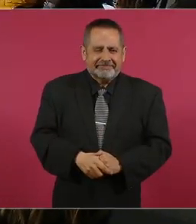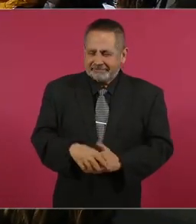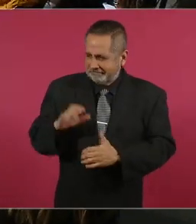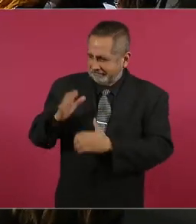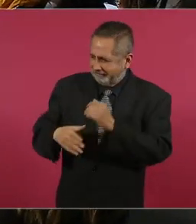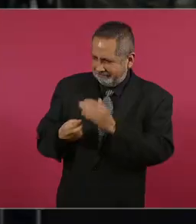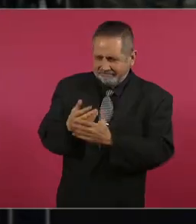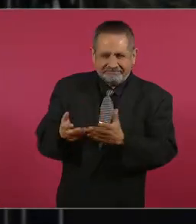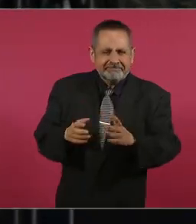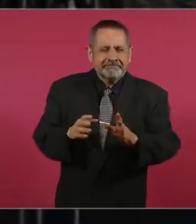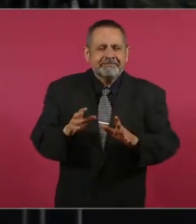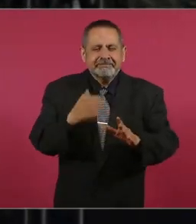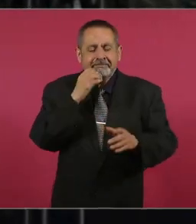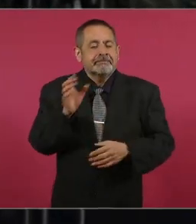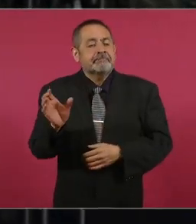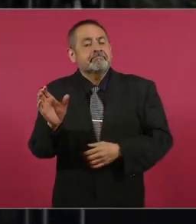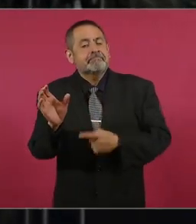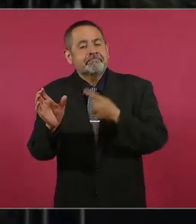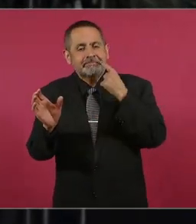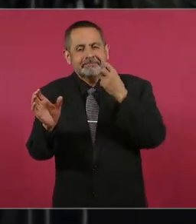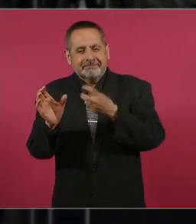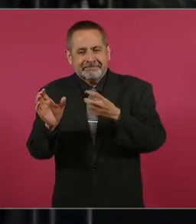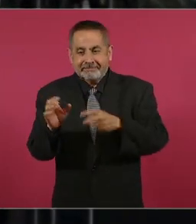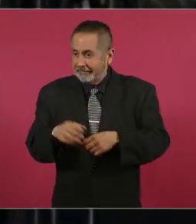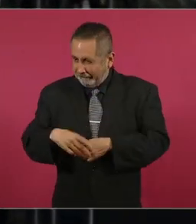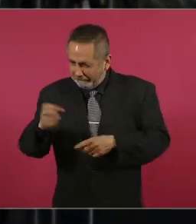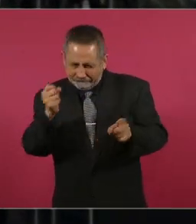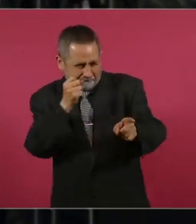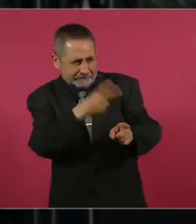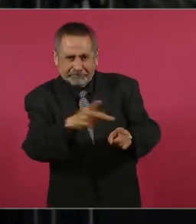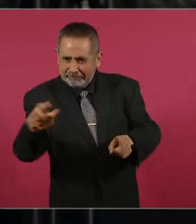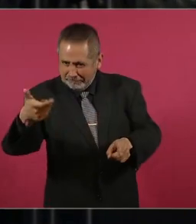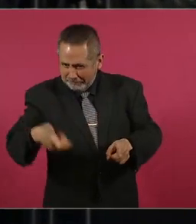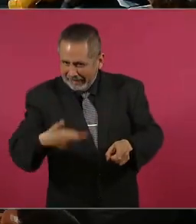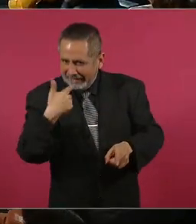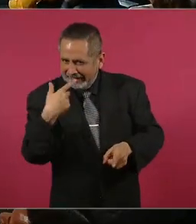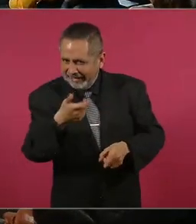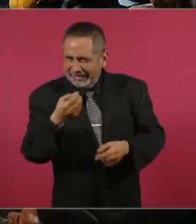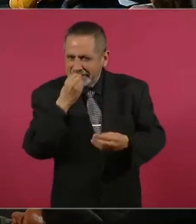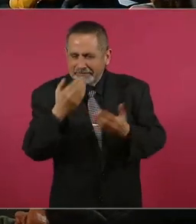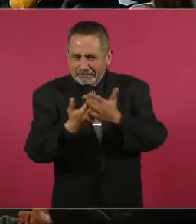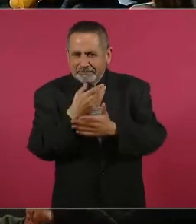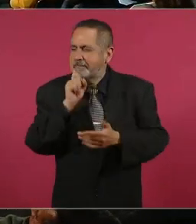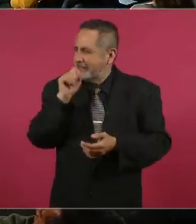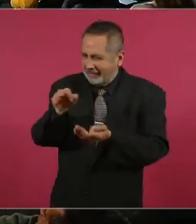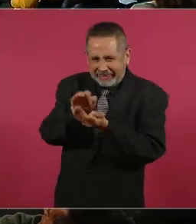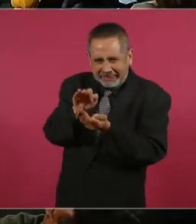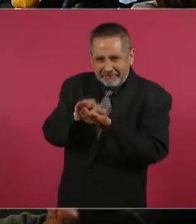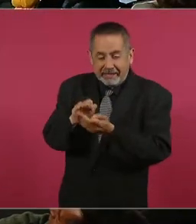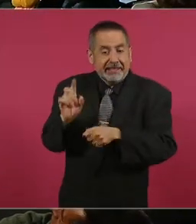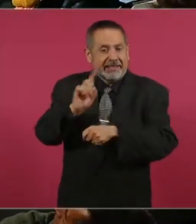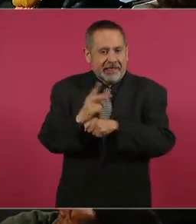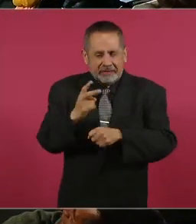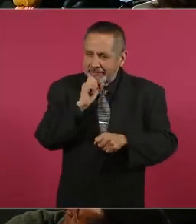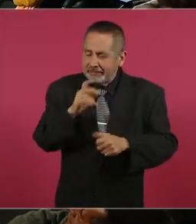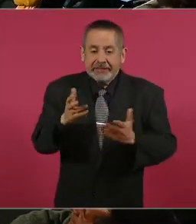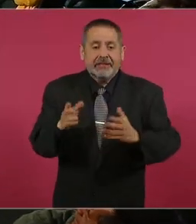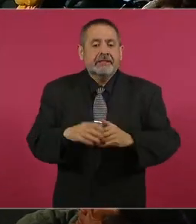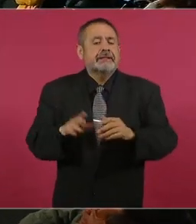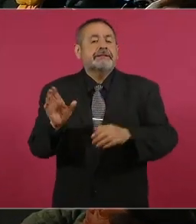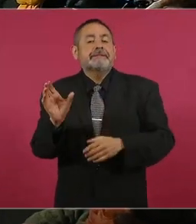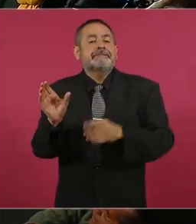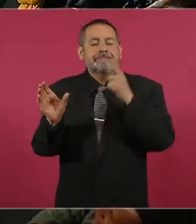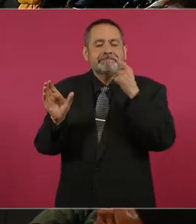Saliendo. Entonces, este producto, por ejemplo… Ya se rayaron. Y los tamales también, ahora el 2. Entonces, este